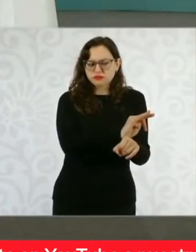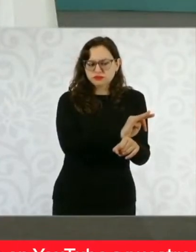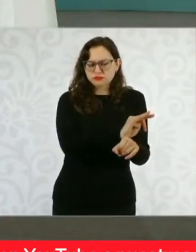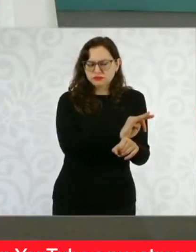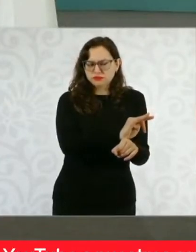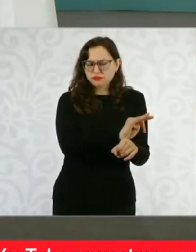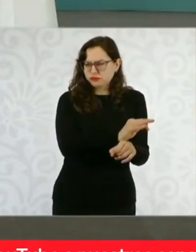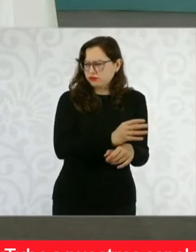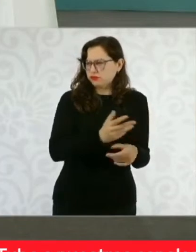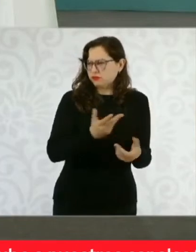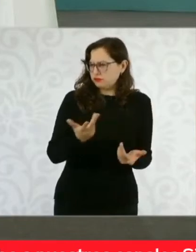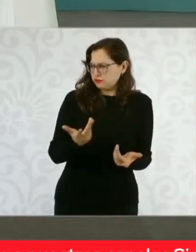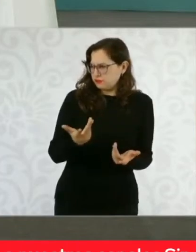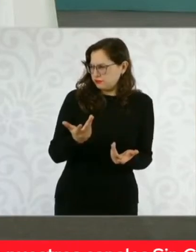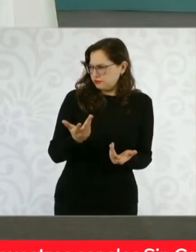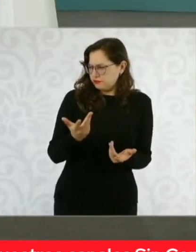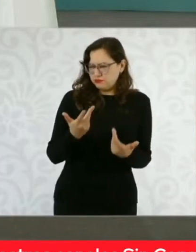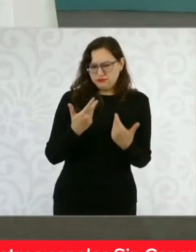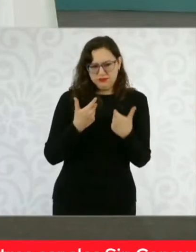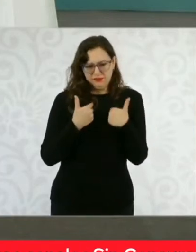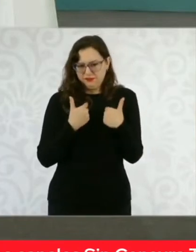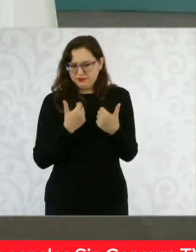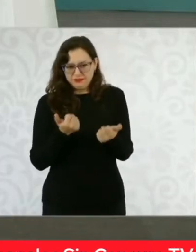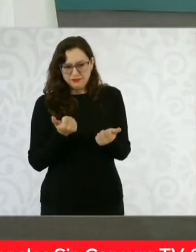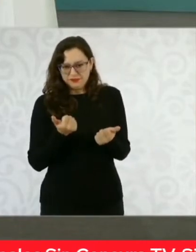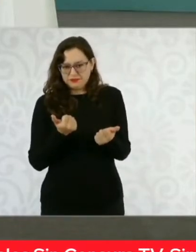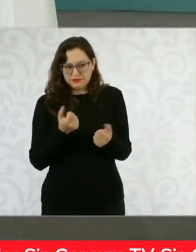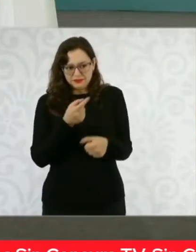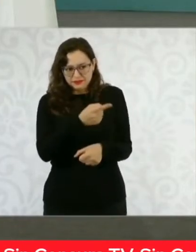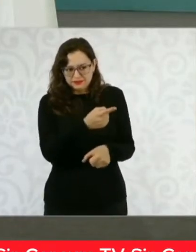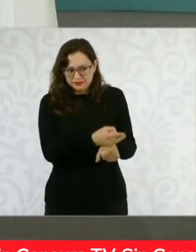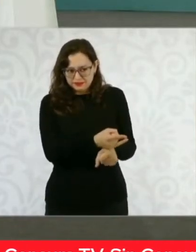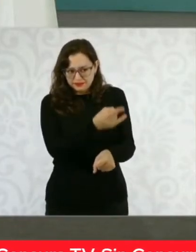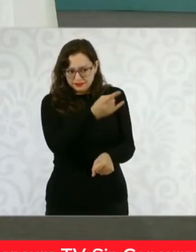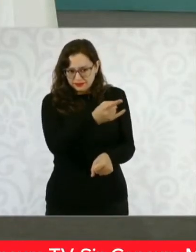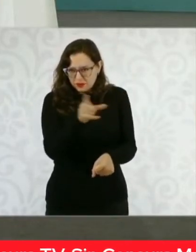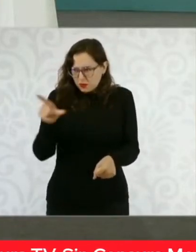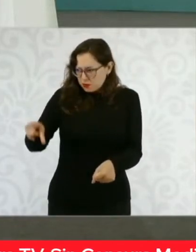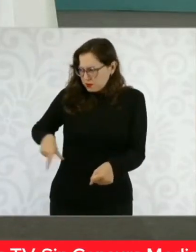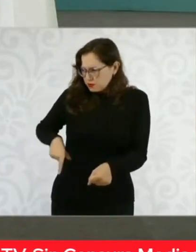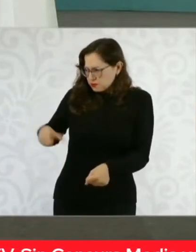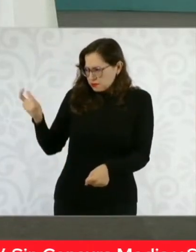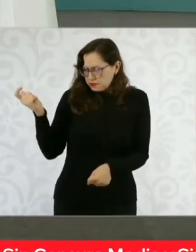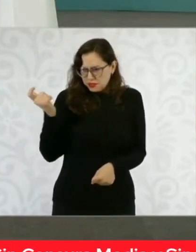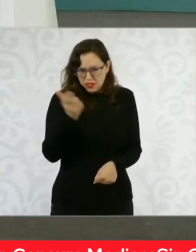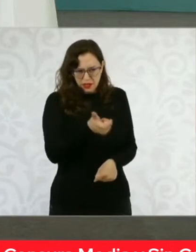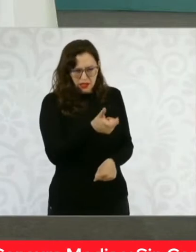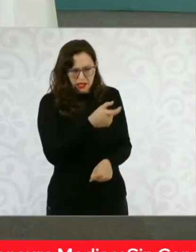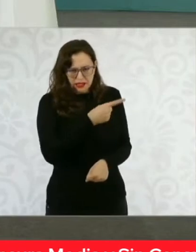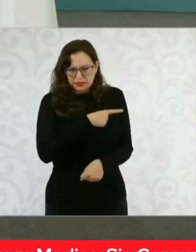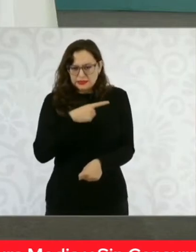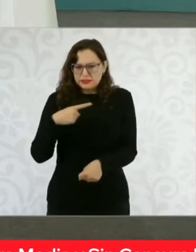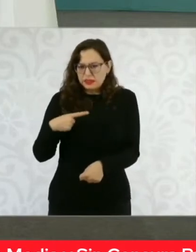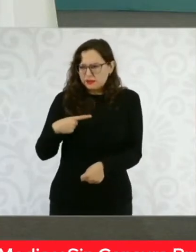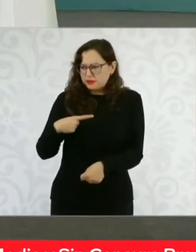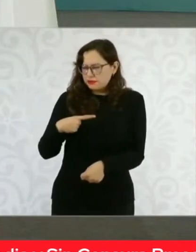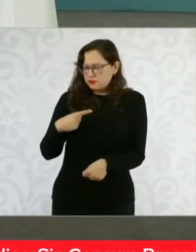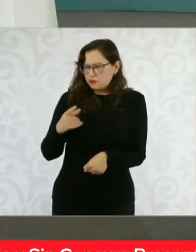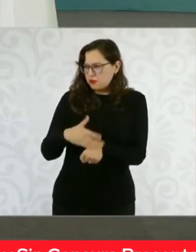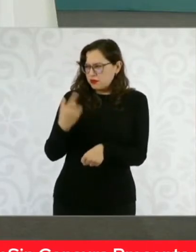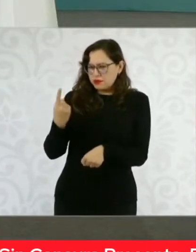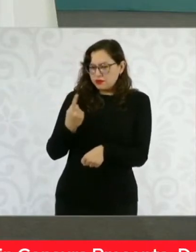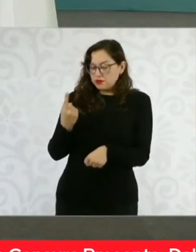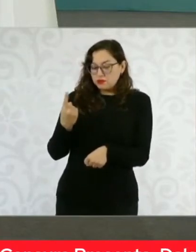contrato de 100 millones de pesos que no cumplió la empresa debe de cobrar una indemnización de 5,000